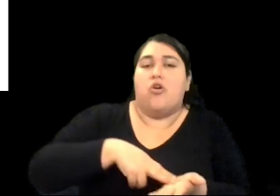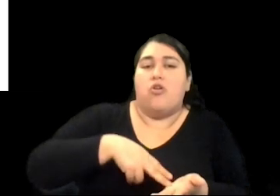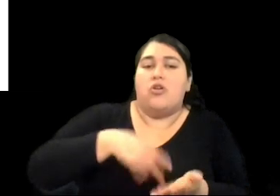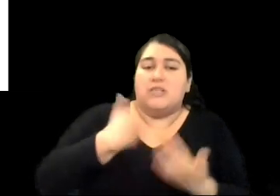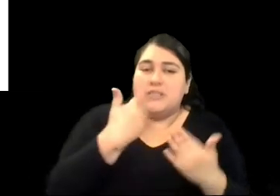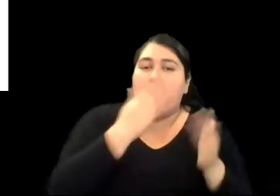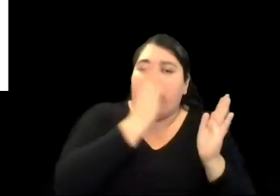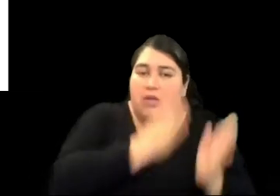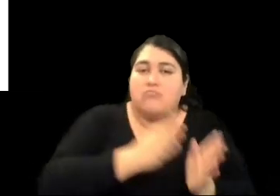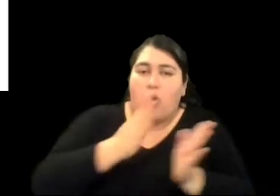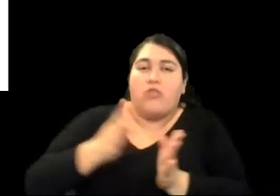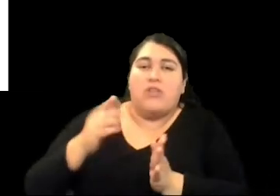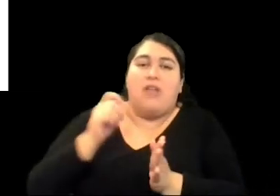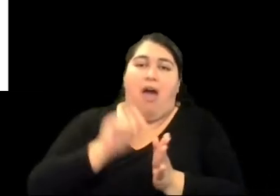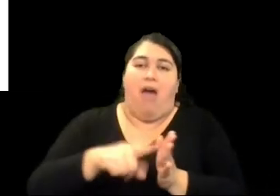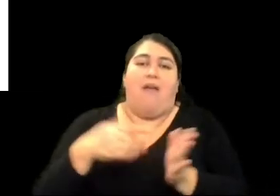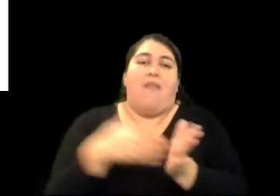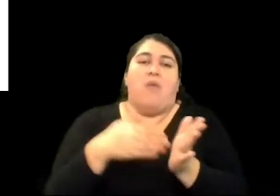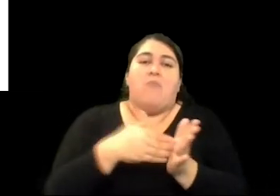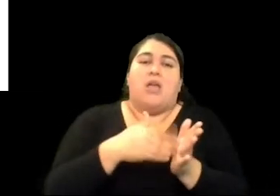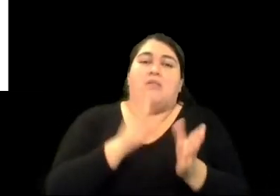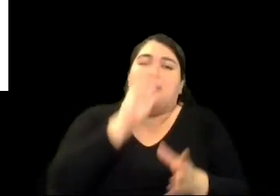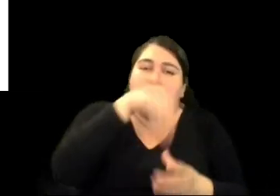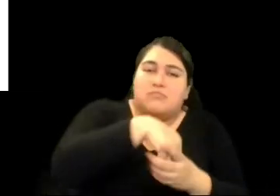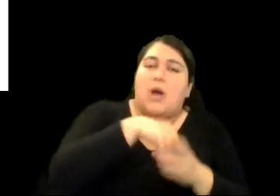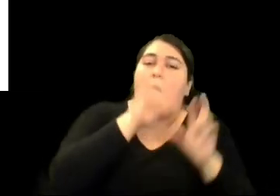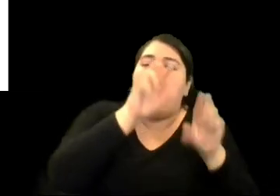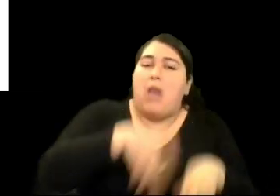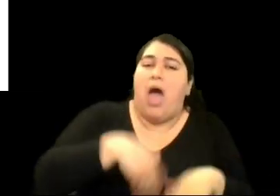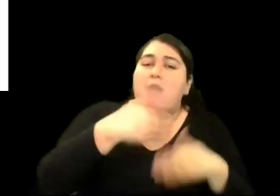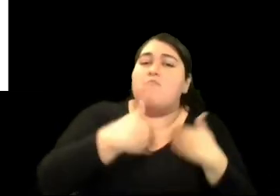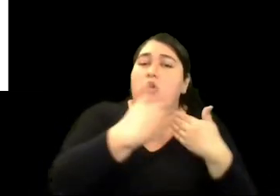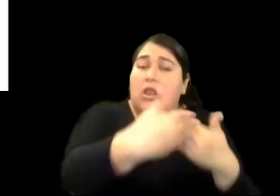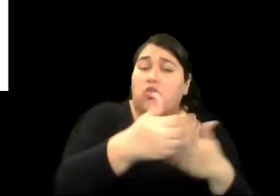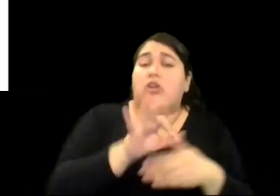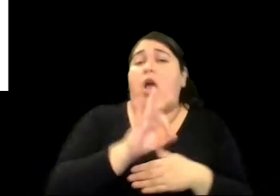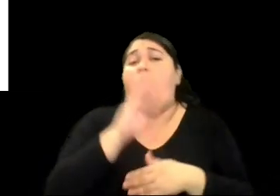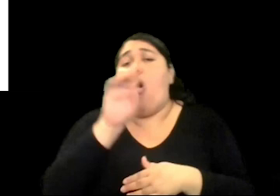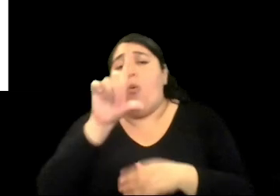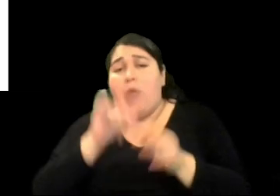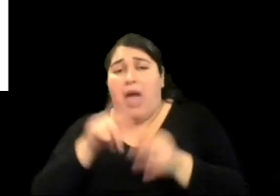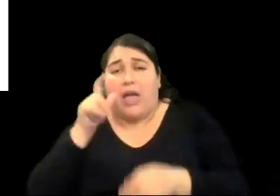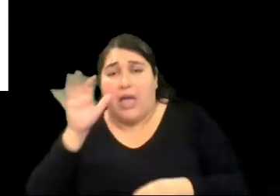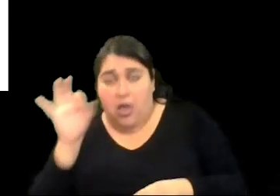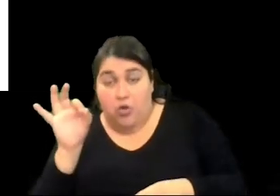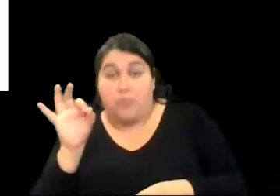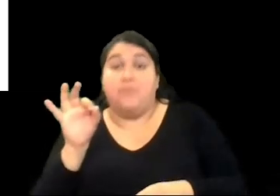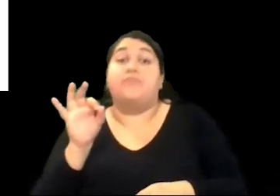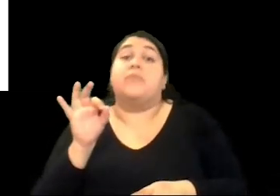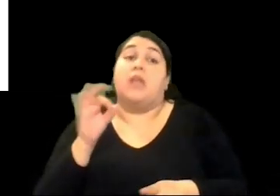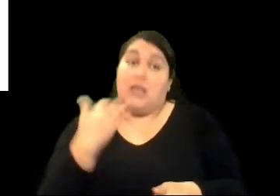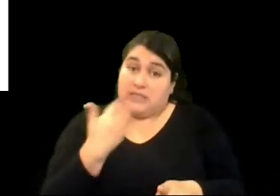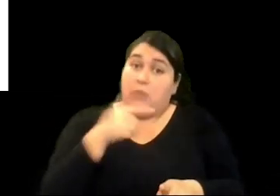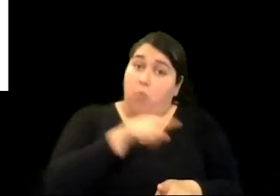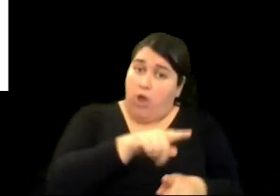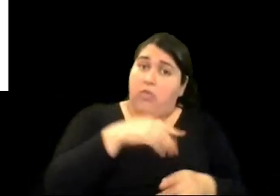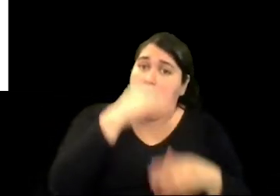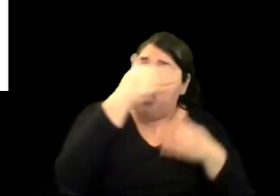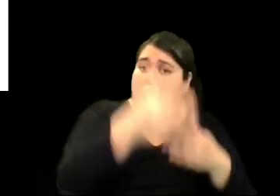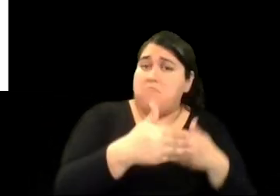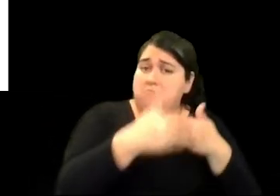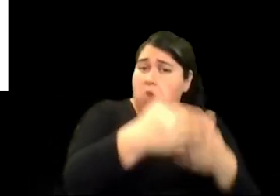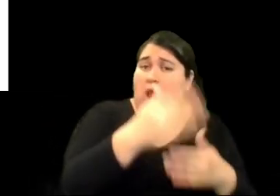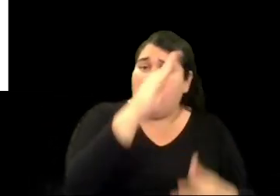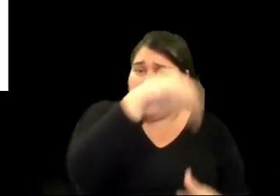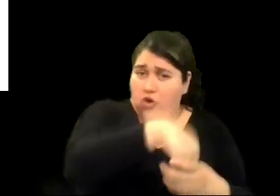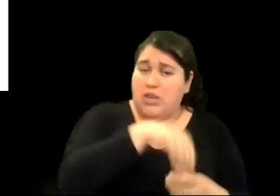Está buenísima tu repregunta, te la agradezco. En realidad sí, por moratoria podrían regularizarse, porque los impuestos, siempre